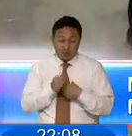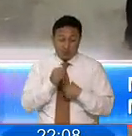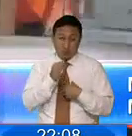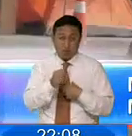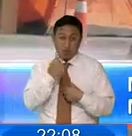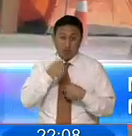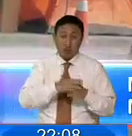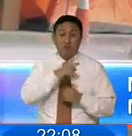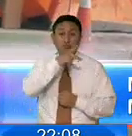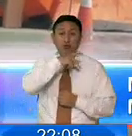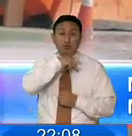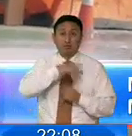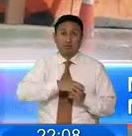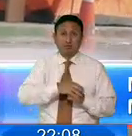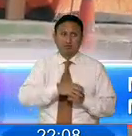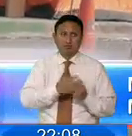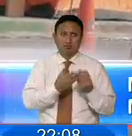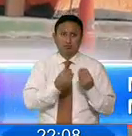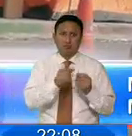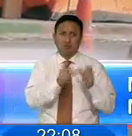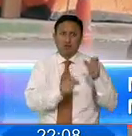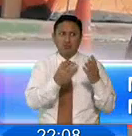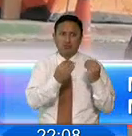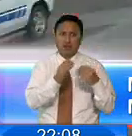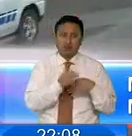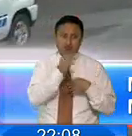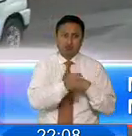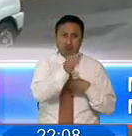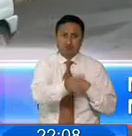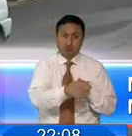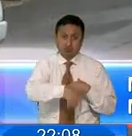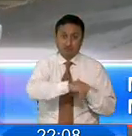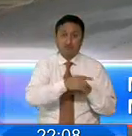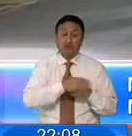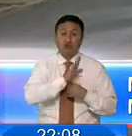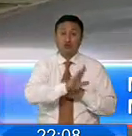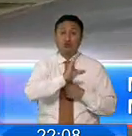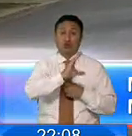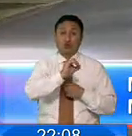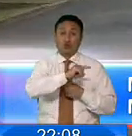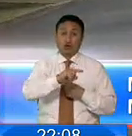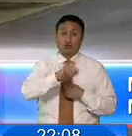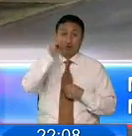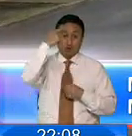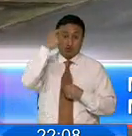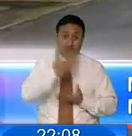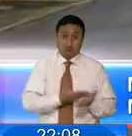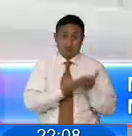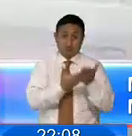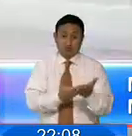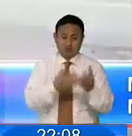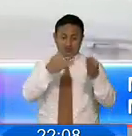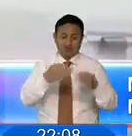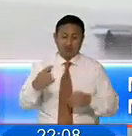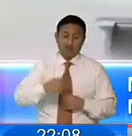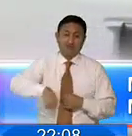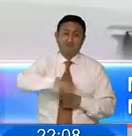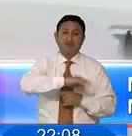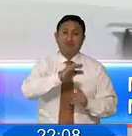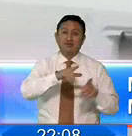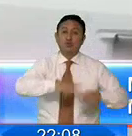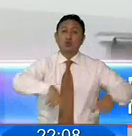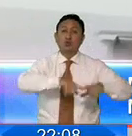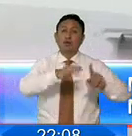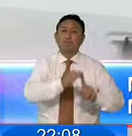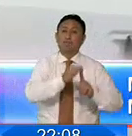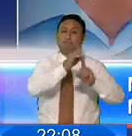cantones como portoviejo donde se registró el mayor número de contagios del coe cantonal presentará formalmente al gobierno que se declaré a este cantón como zona